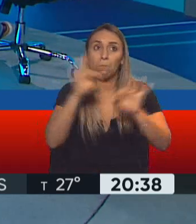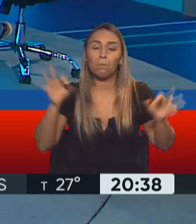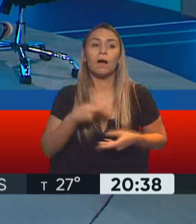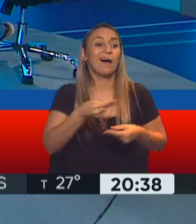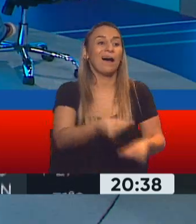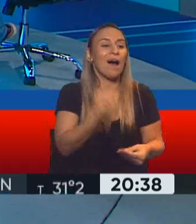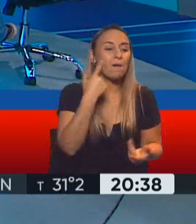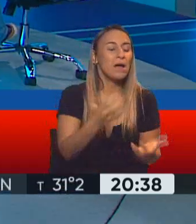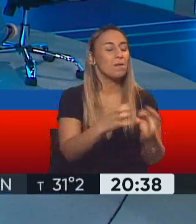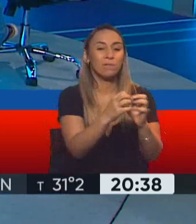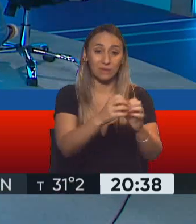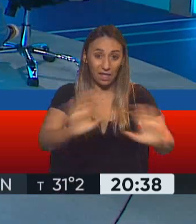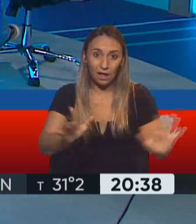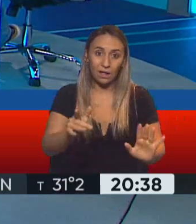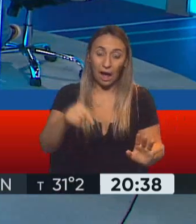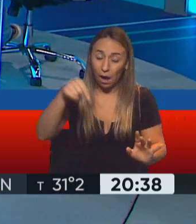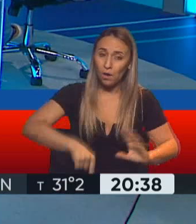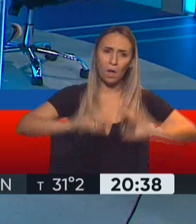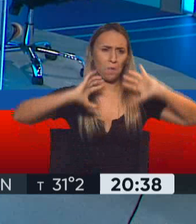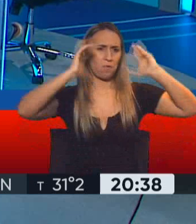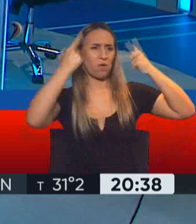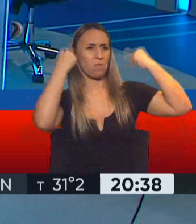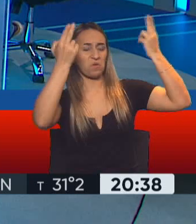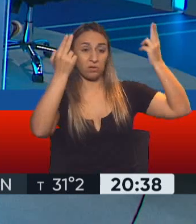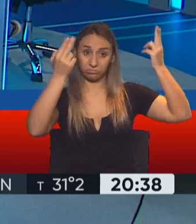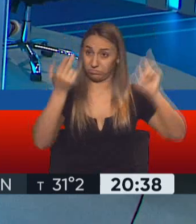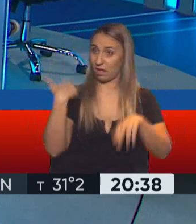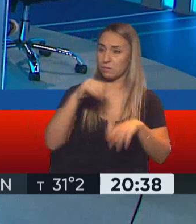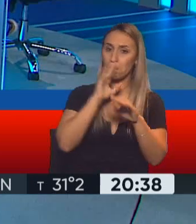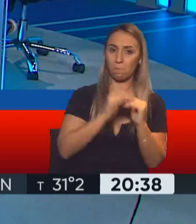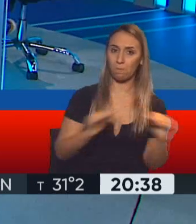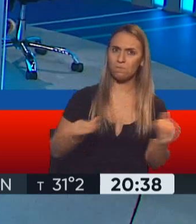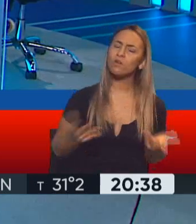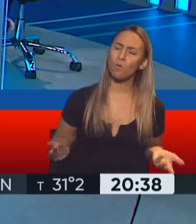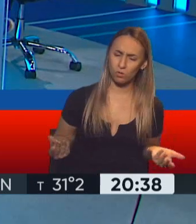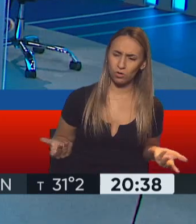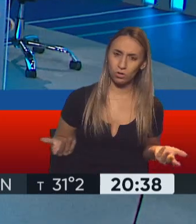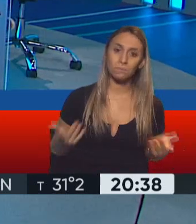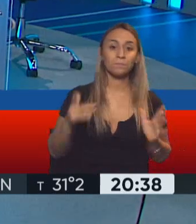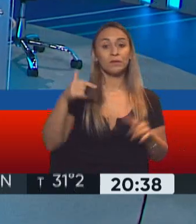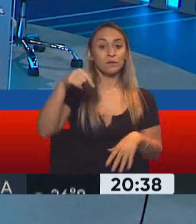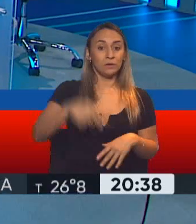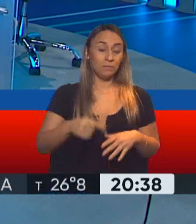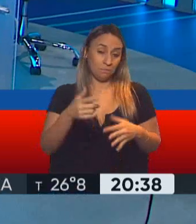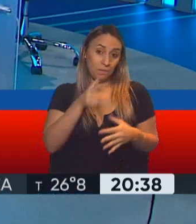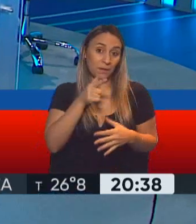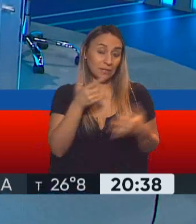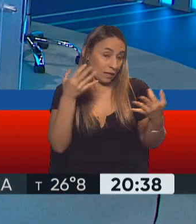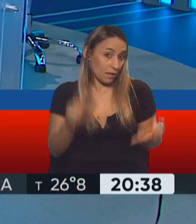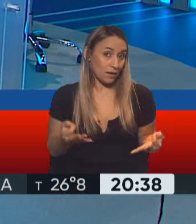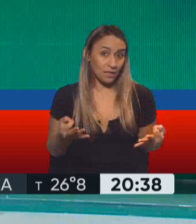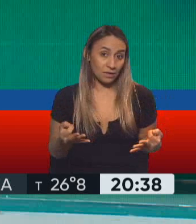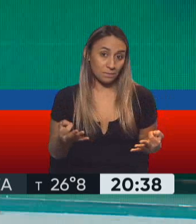tendrían que haber sido tan también cuando volvimos al fondo en escuchar otras voces sin que esto se discuta efectivamente porque me parece que hoy la realidad